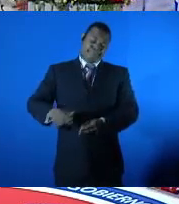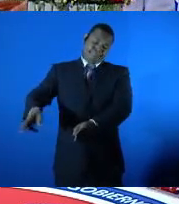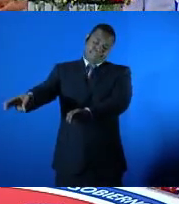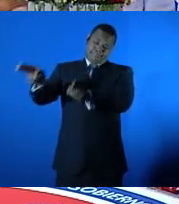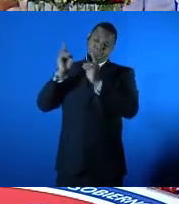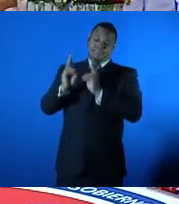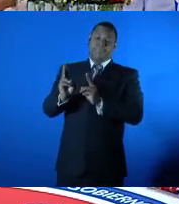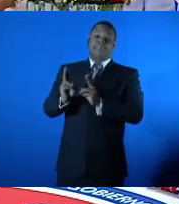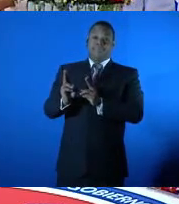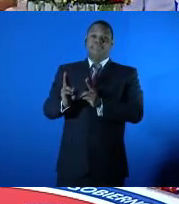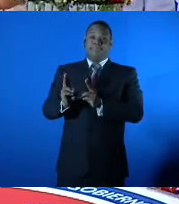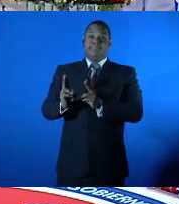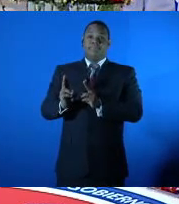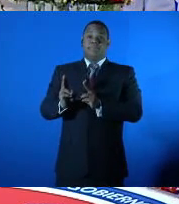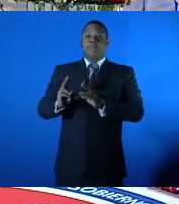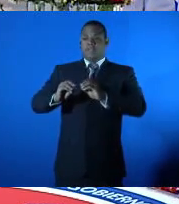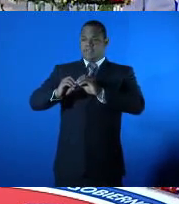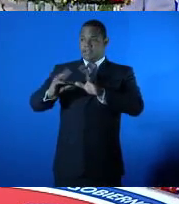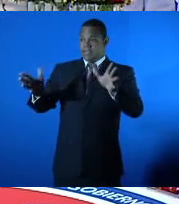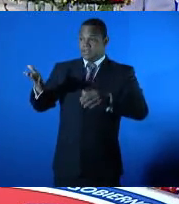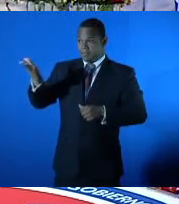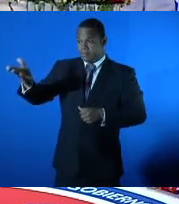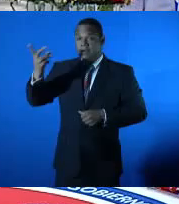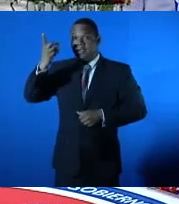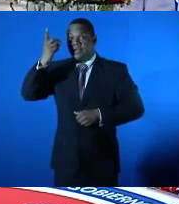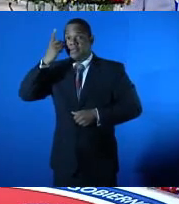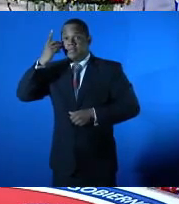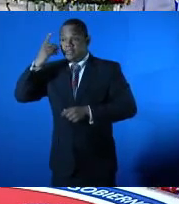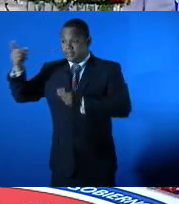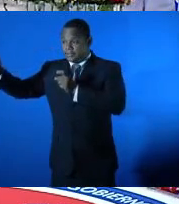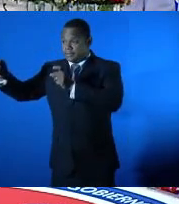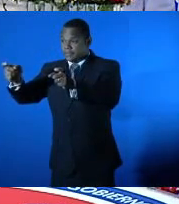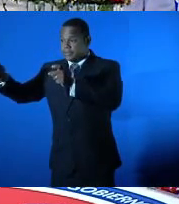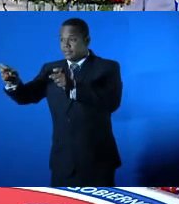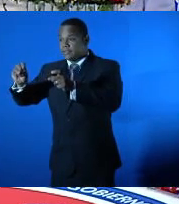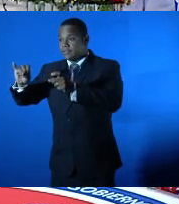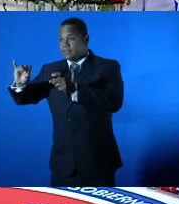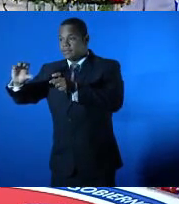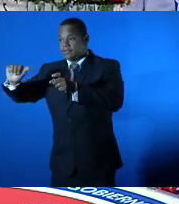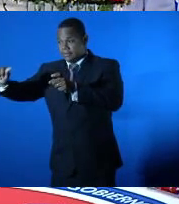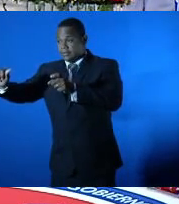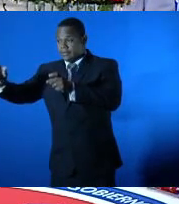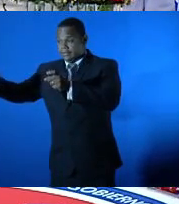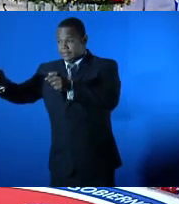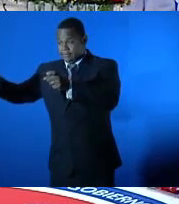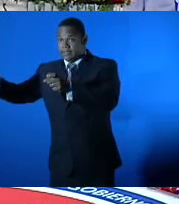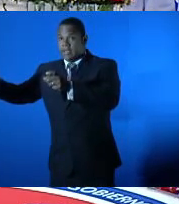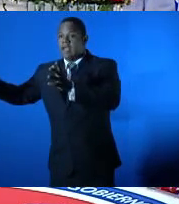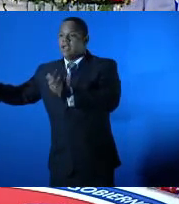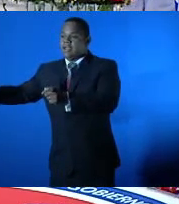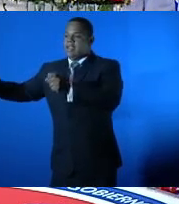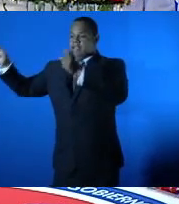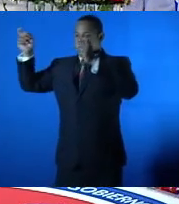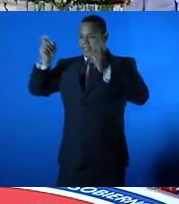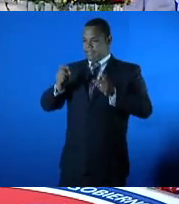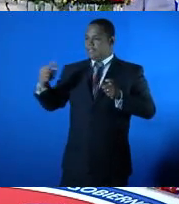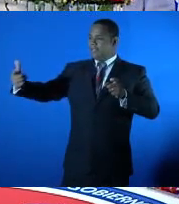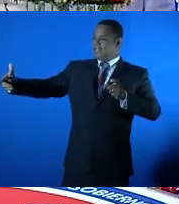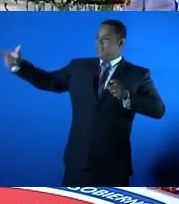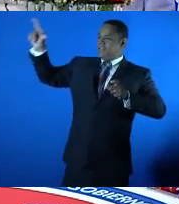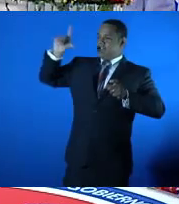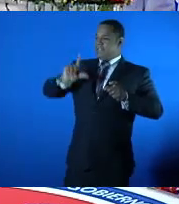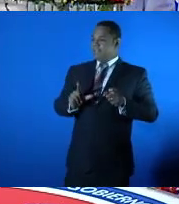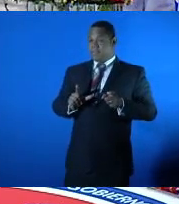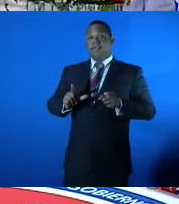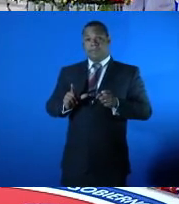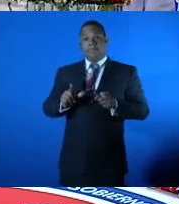Dominicana. Por supuesto, va a ser un gran desafío tratar de seguir construyendo en base